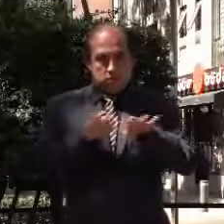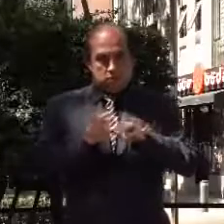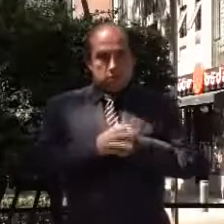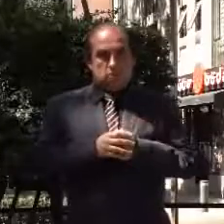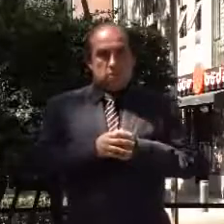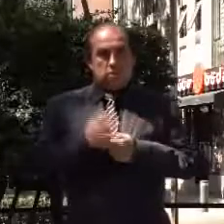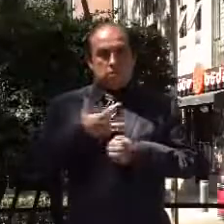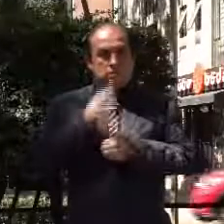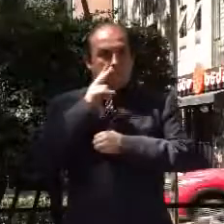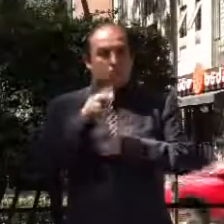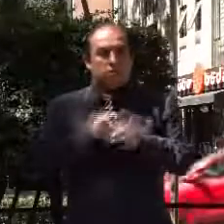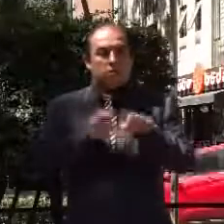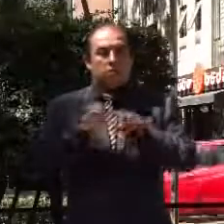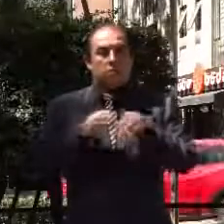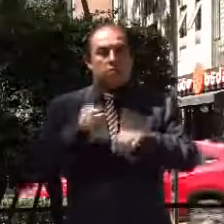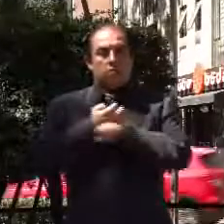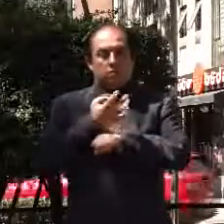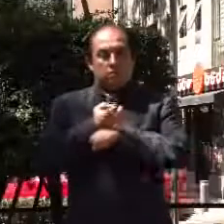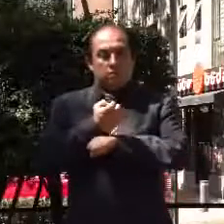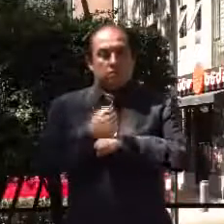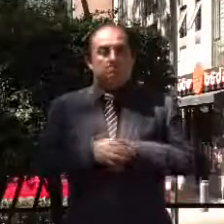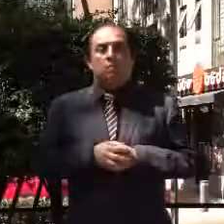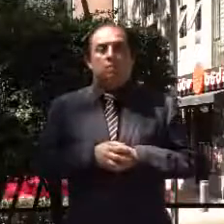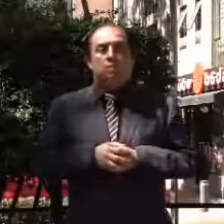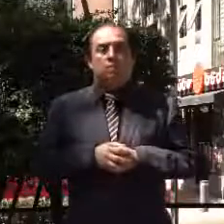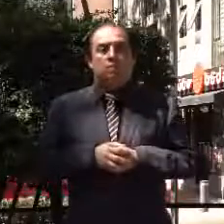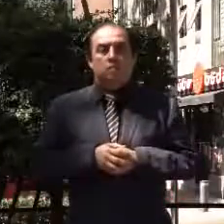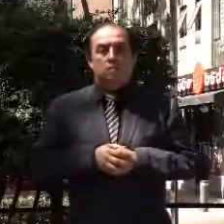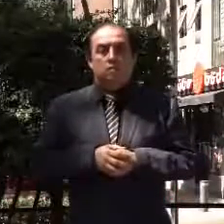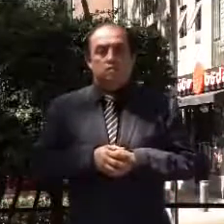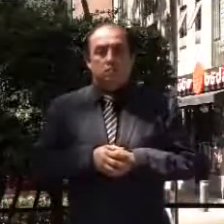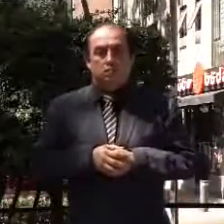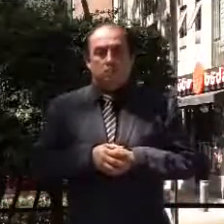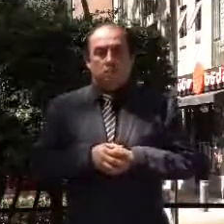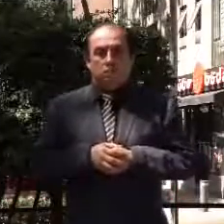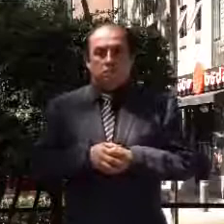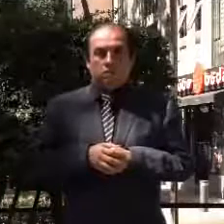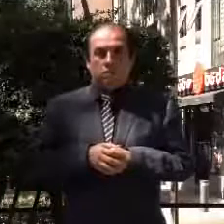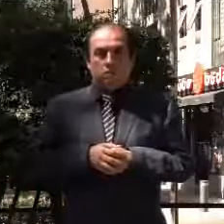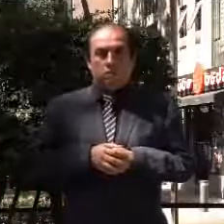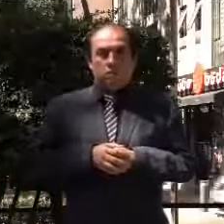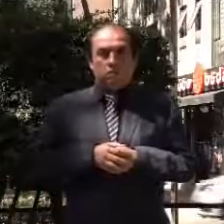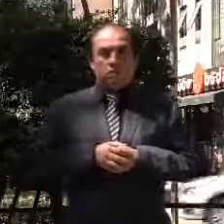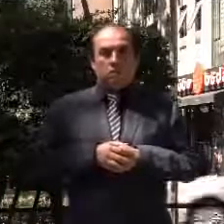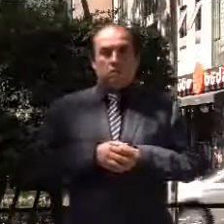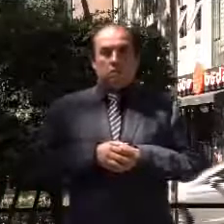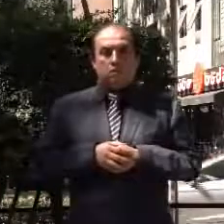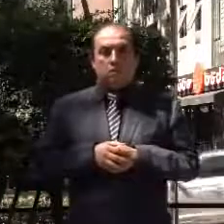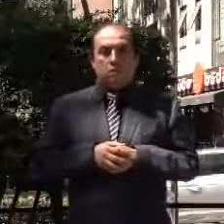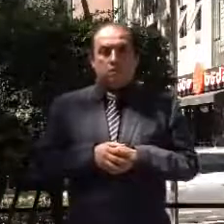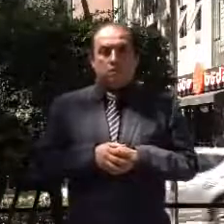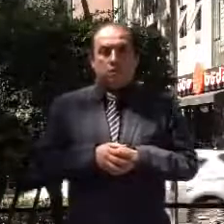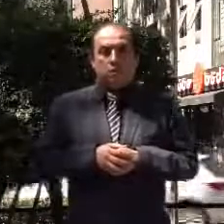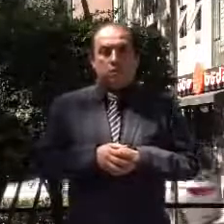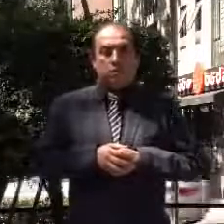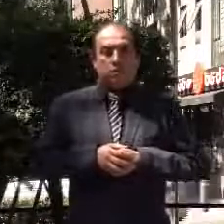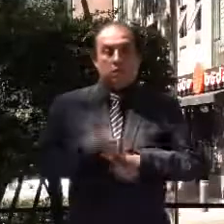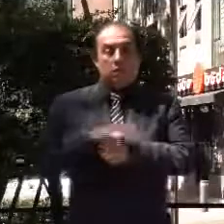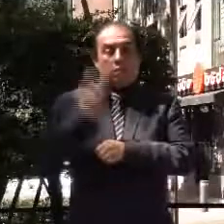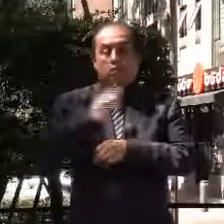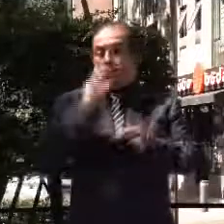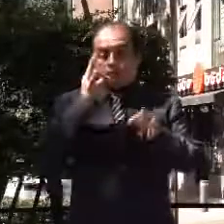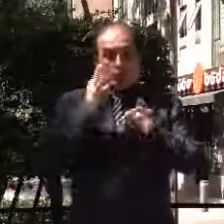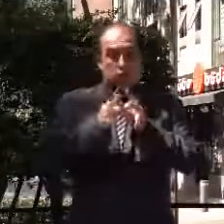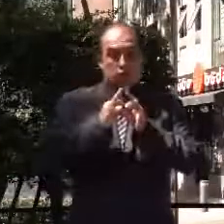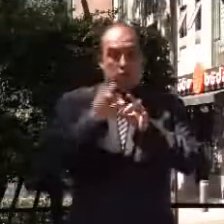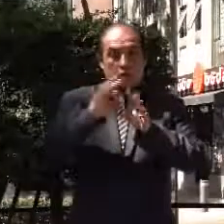ver con los trabajadores del Estado, y dado que no se cumplió legalmente con